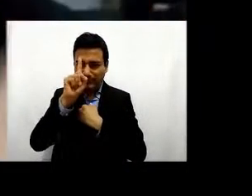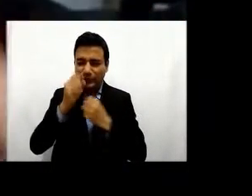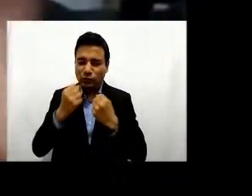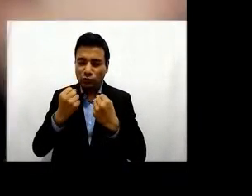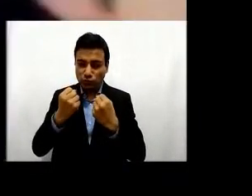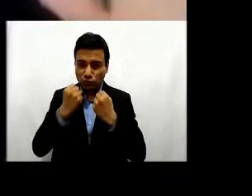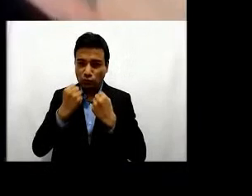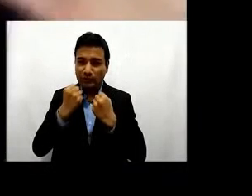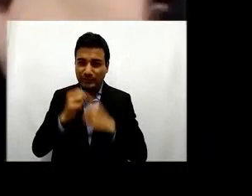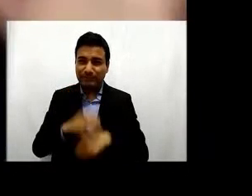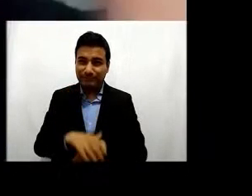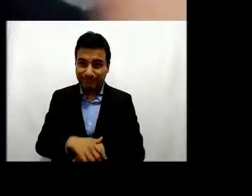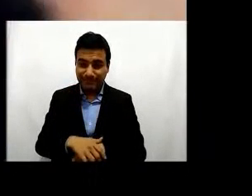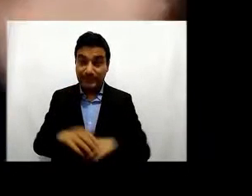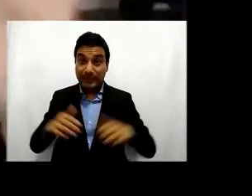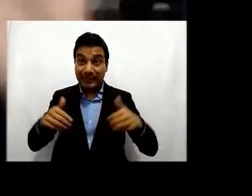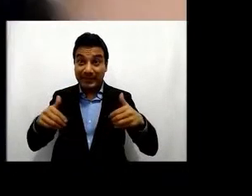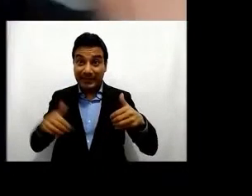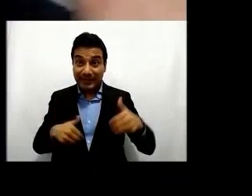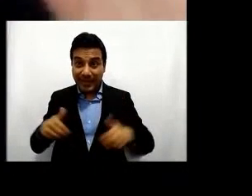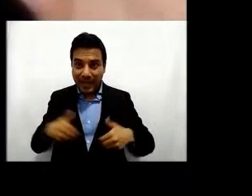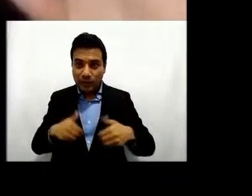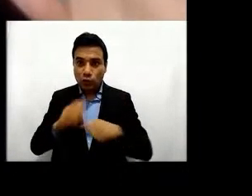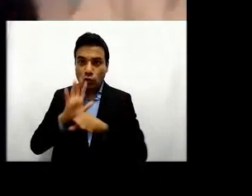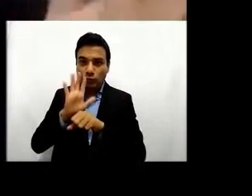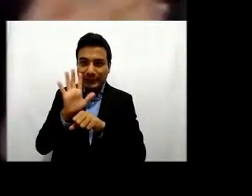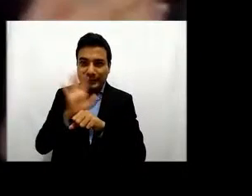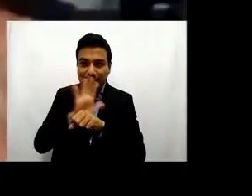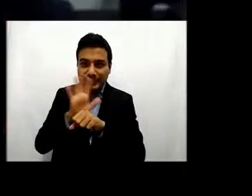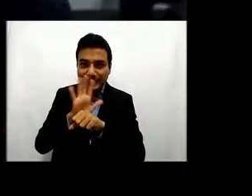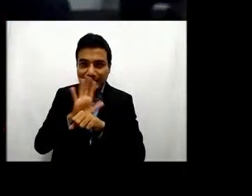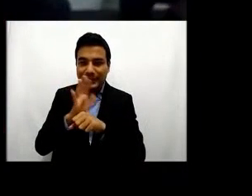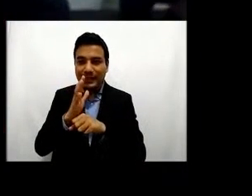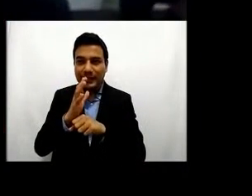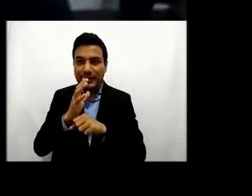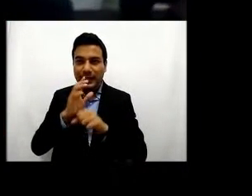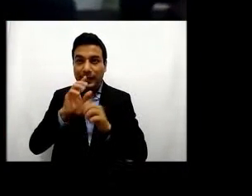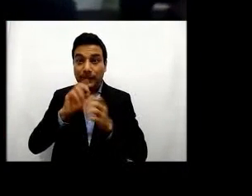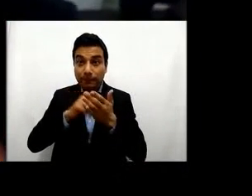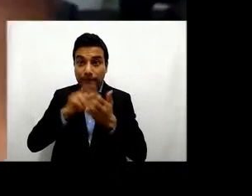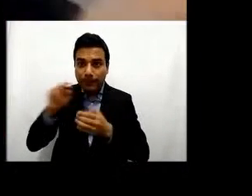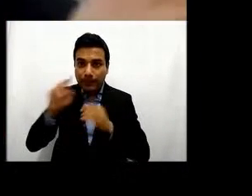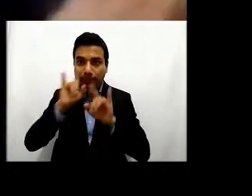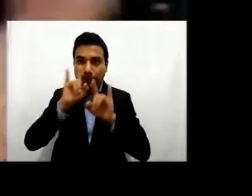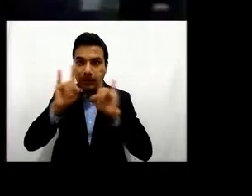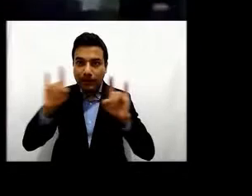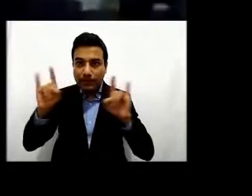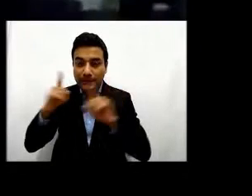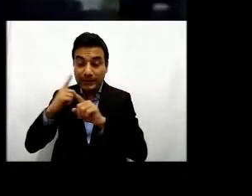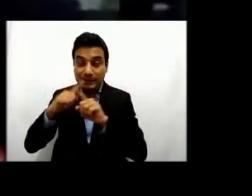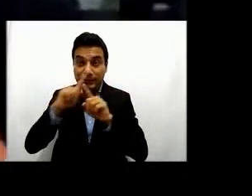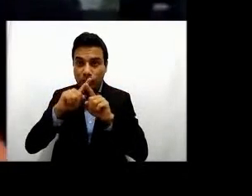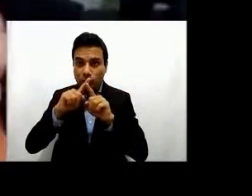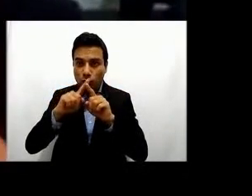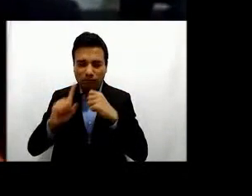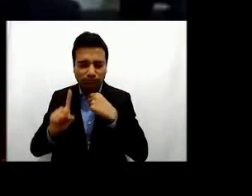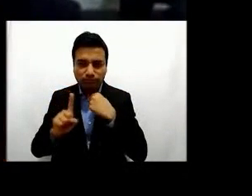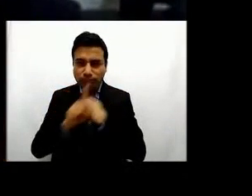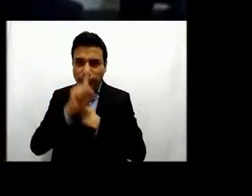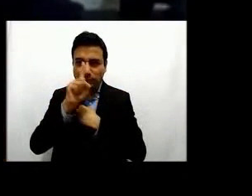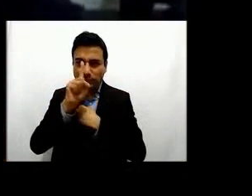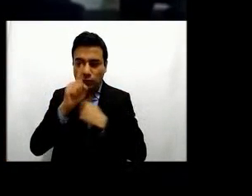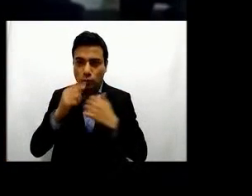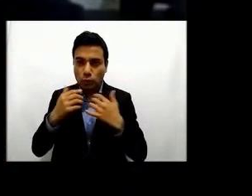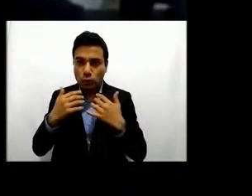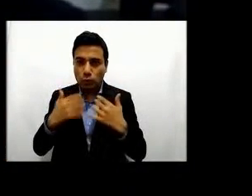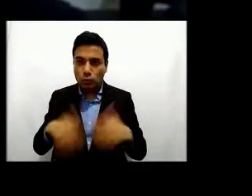teatros, museos, galerías, incluso todos esos espacios, hasta los institucionales. Sin embargo, y en una especie de paradoja, es el sector que más